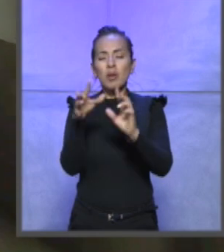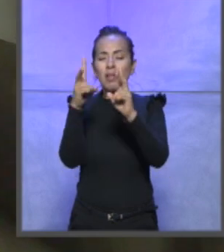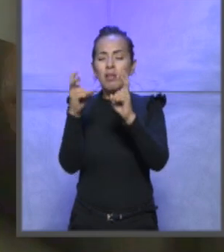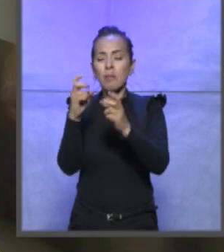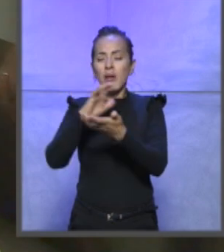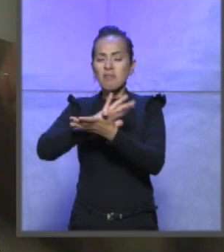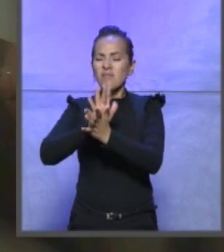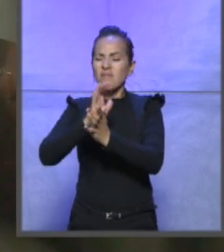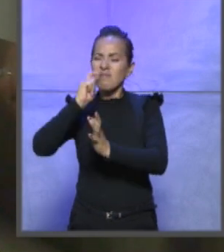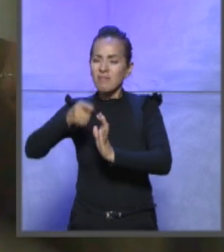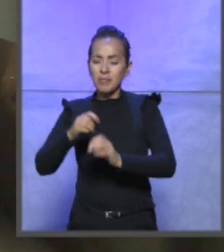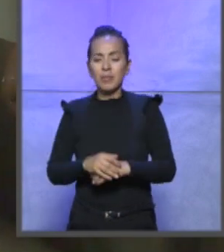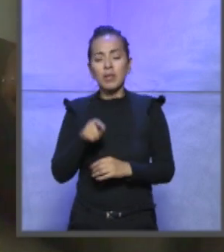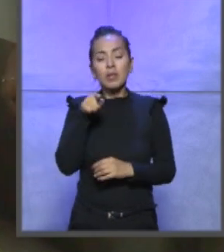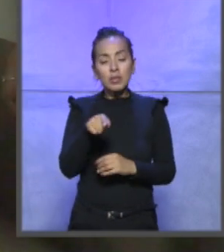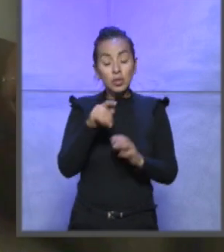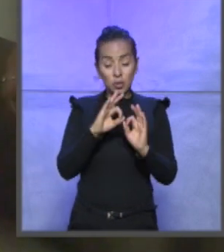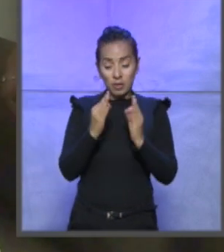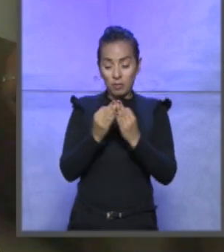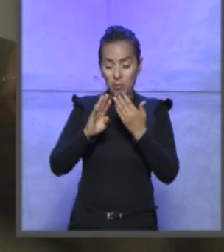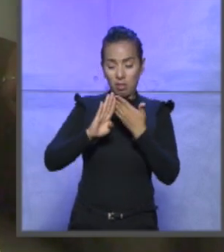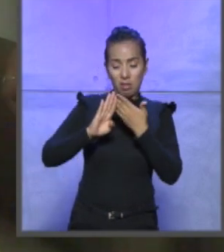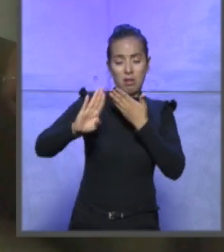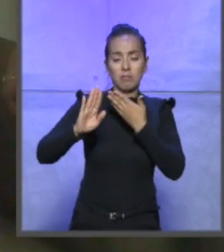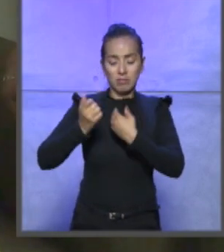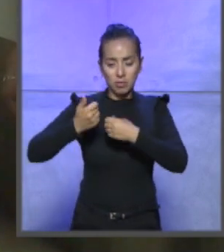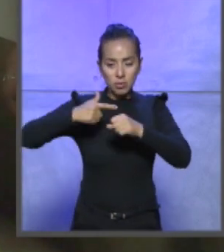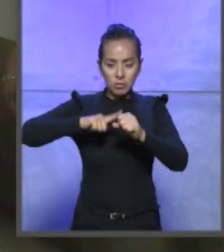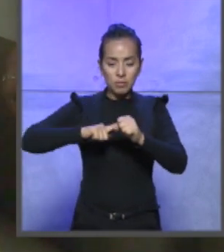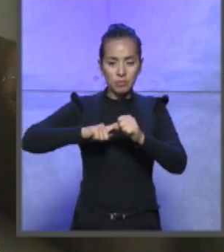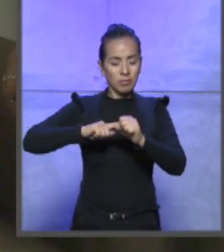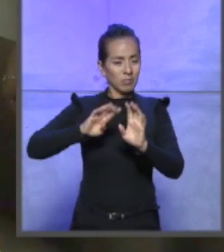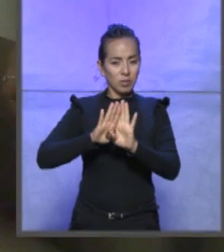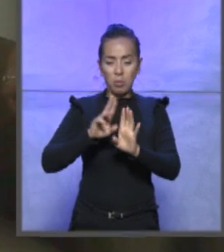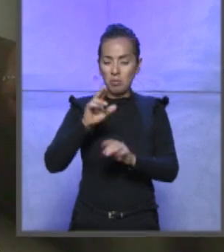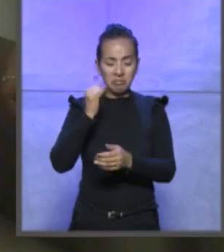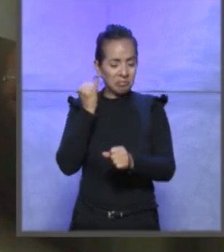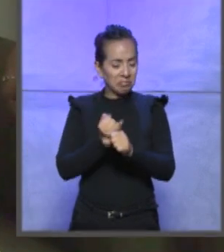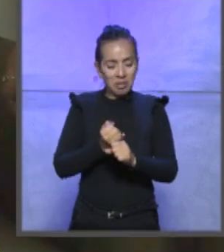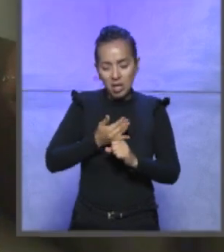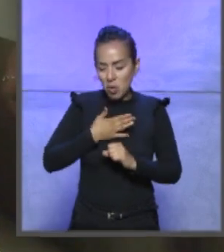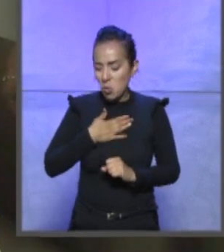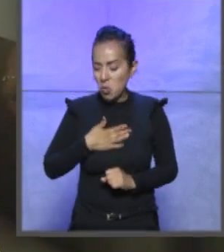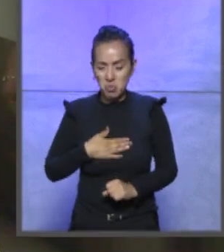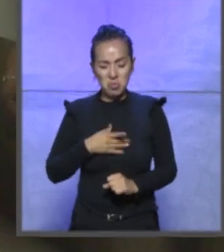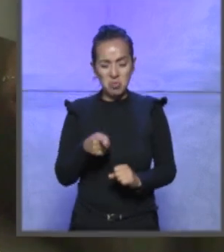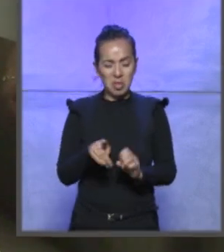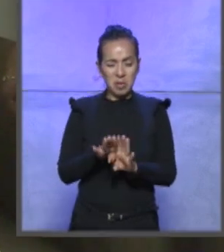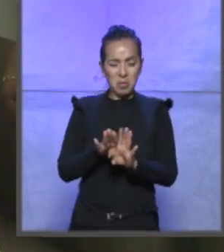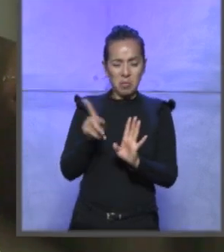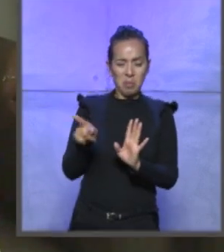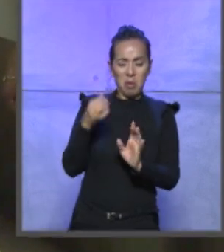Bueno, básicamente la discriminación es una forma del rechazo social que es injusta, basada en